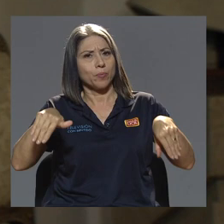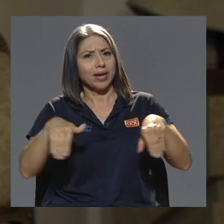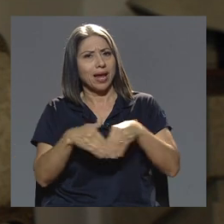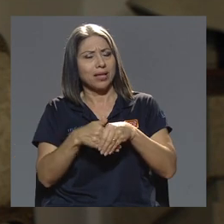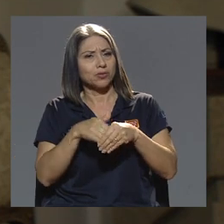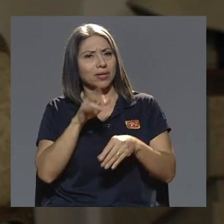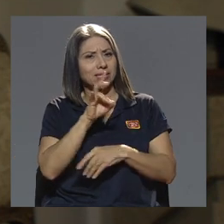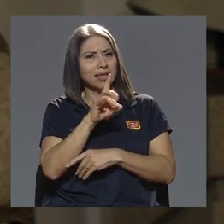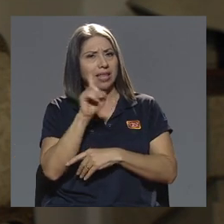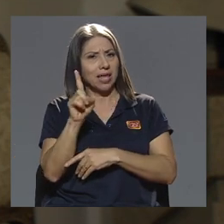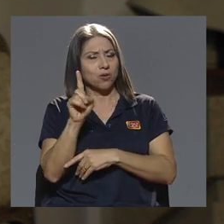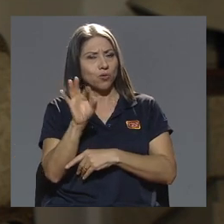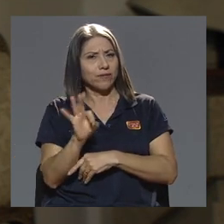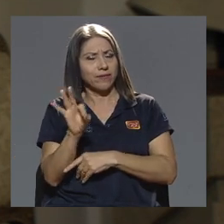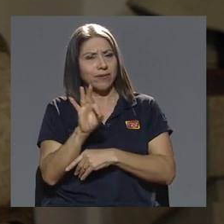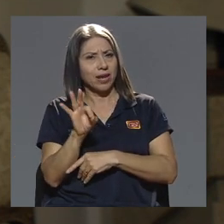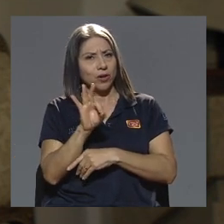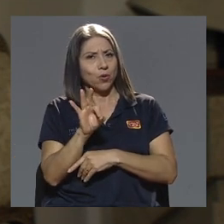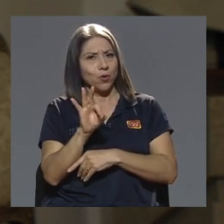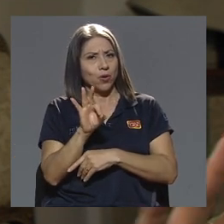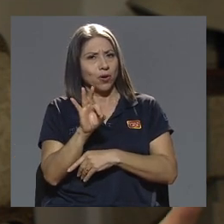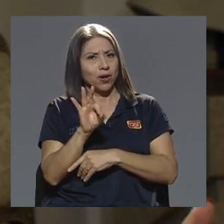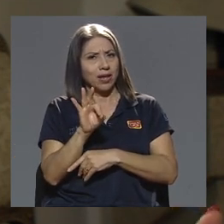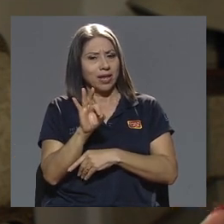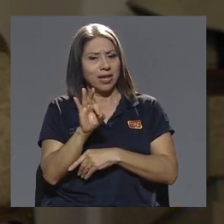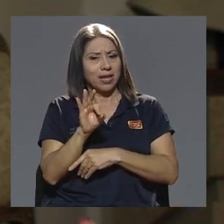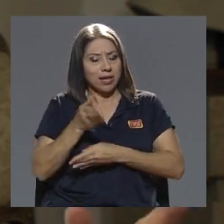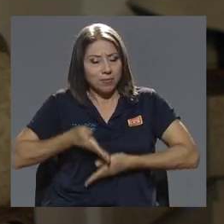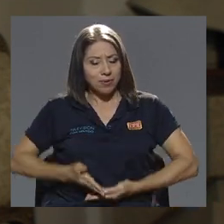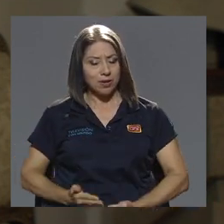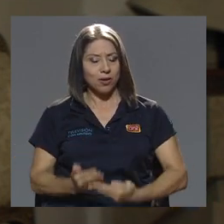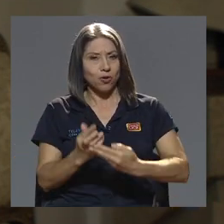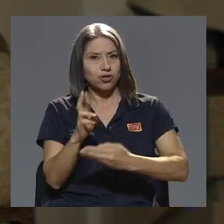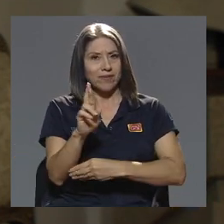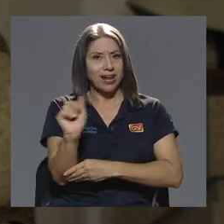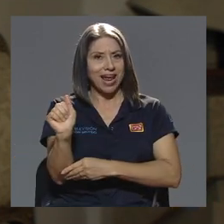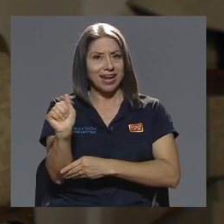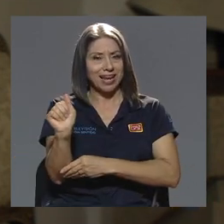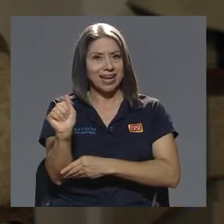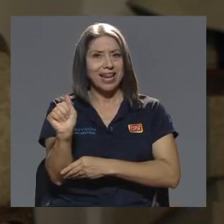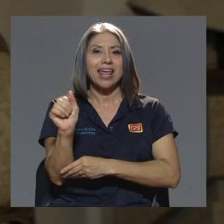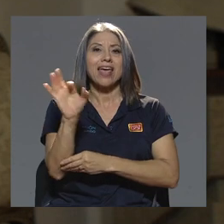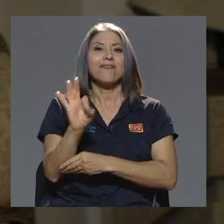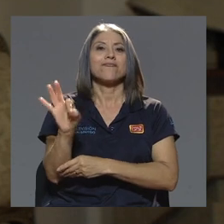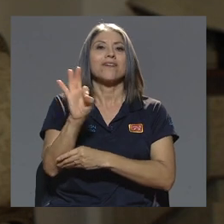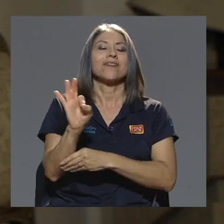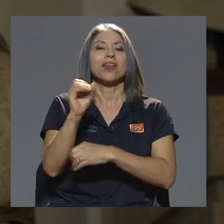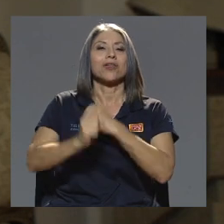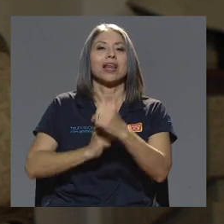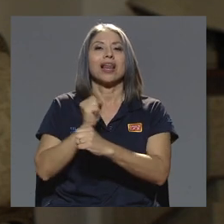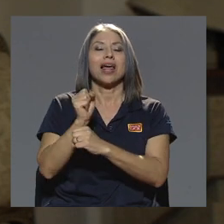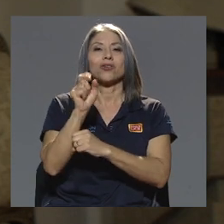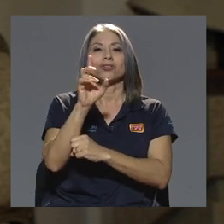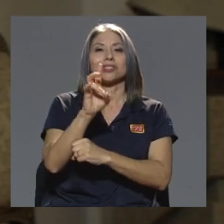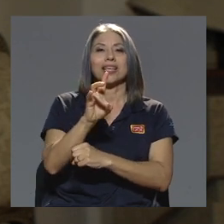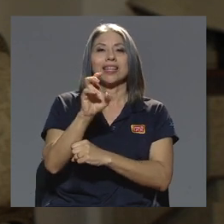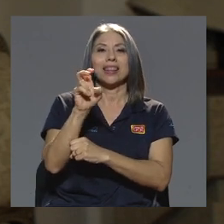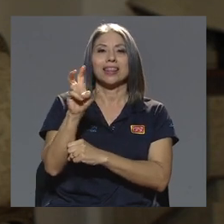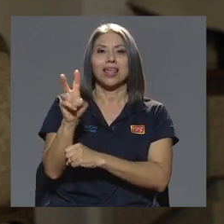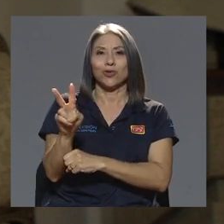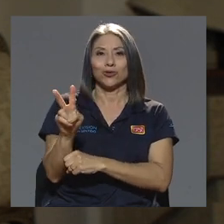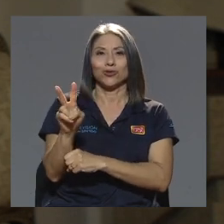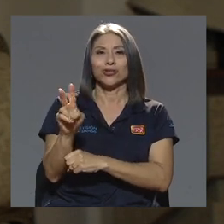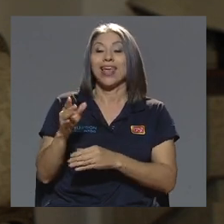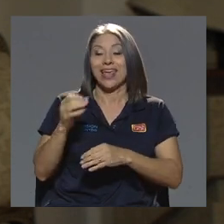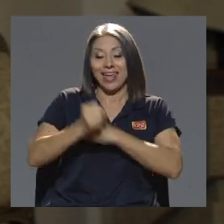en el 71, en febrero del 71, y Rafael Ángel nace en febrero del 72. ¿Y en el 75 de Gloria? En el